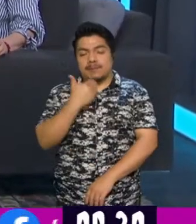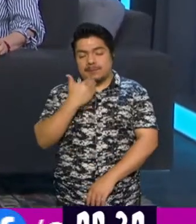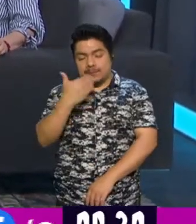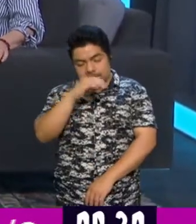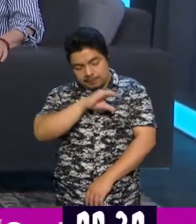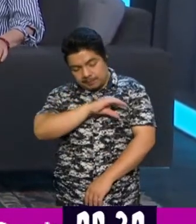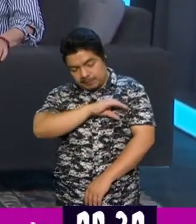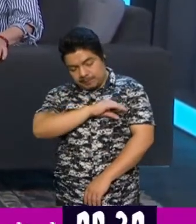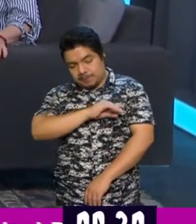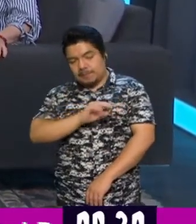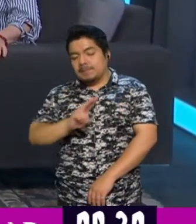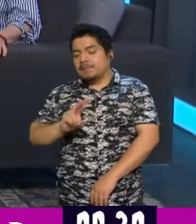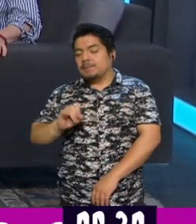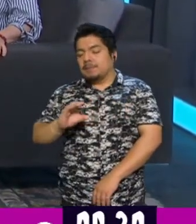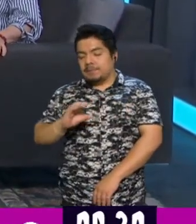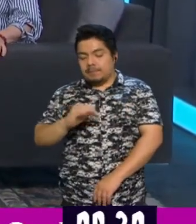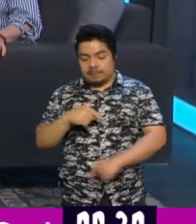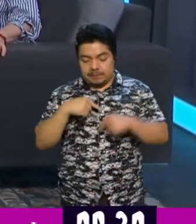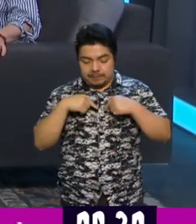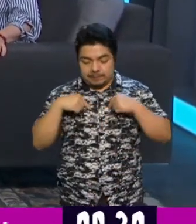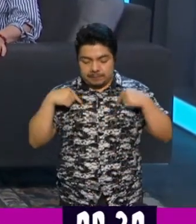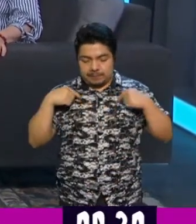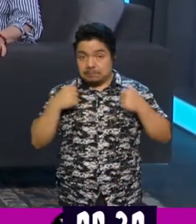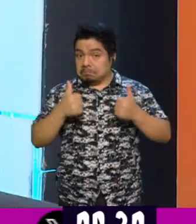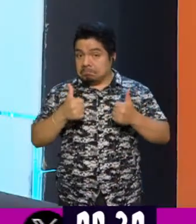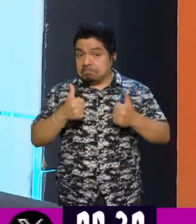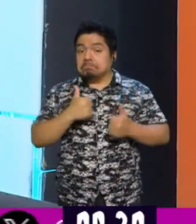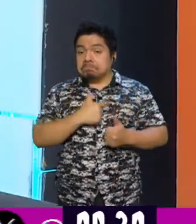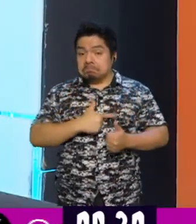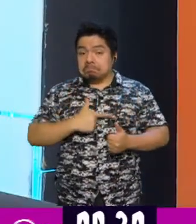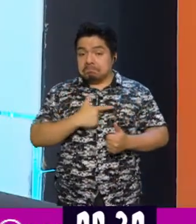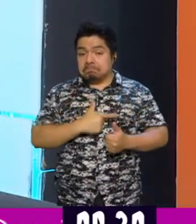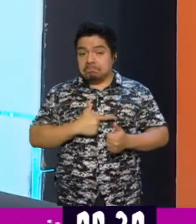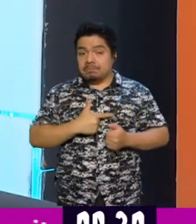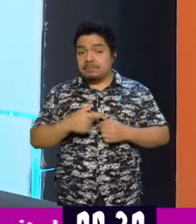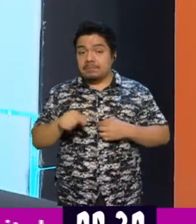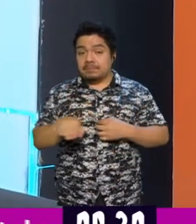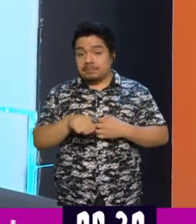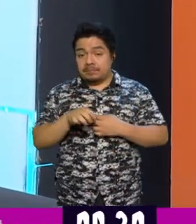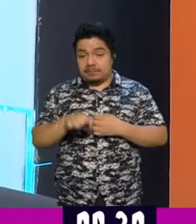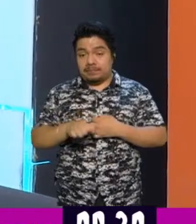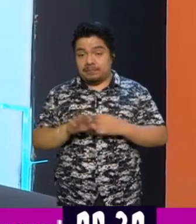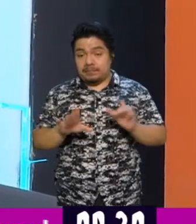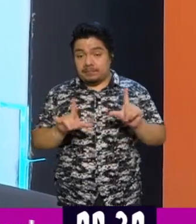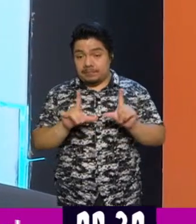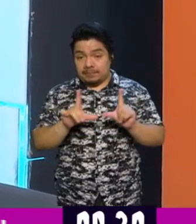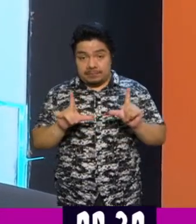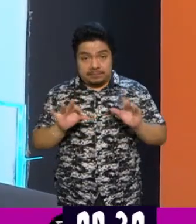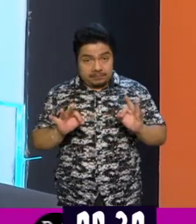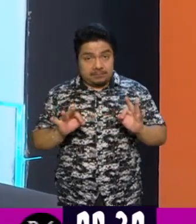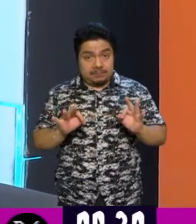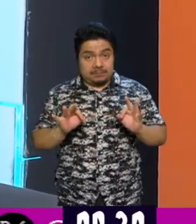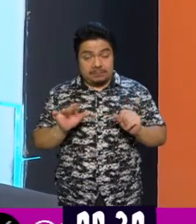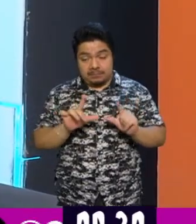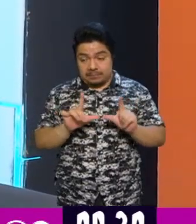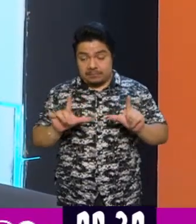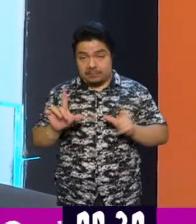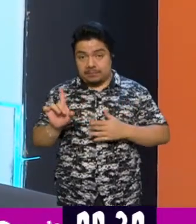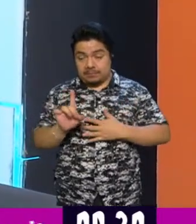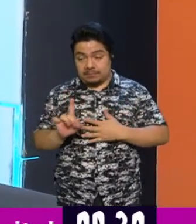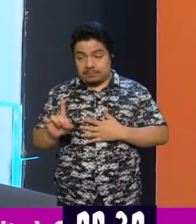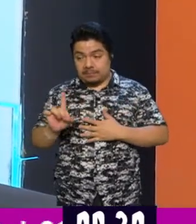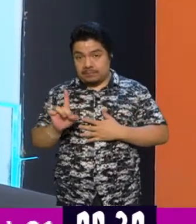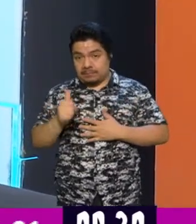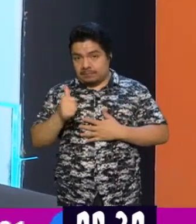Vic. Qué bonita playera de su Hombre, Tintán. de ¿Cómo Tintán. anda? Ya estamos listos para el Bien, domingo. pues listos para el domingo. Nunca